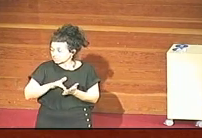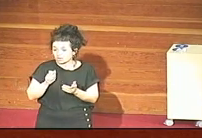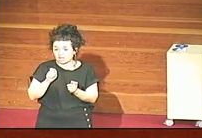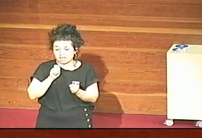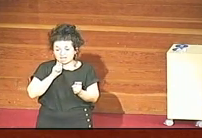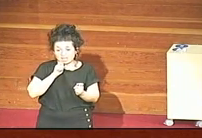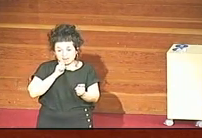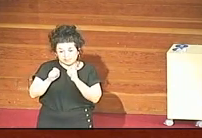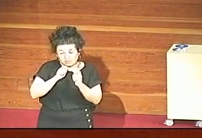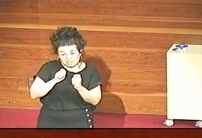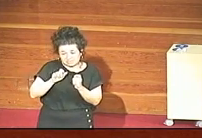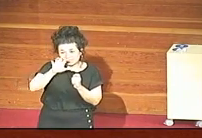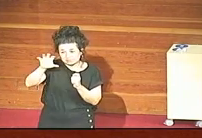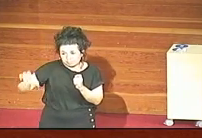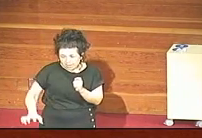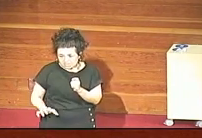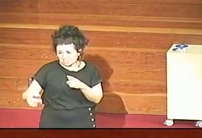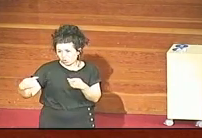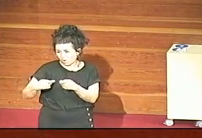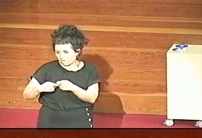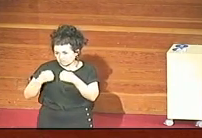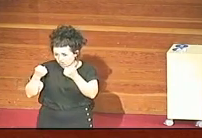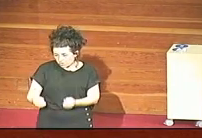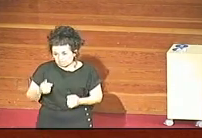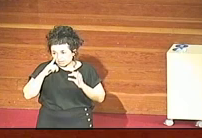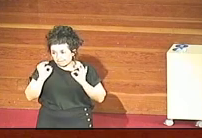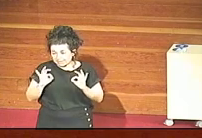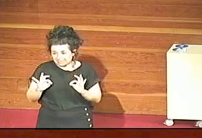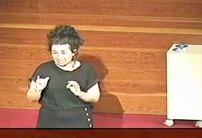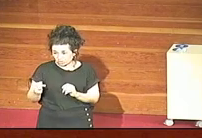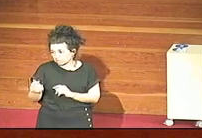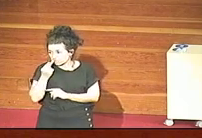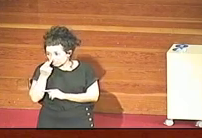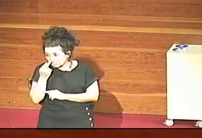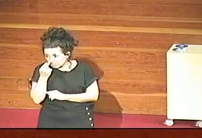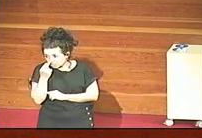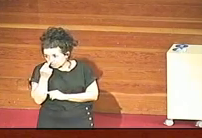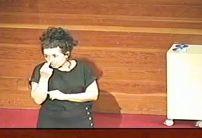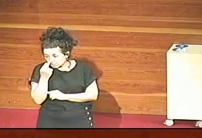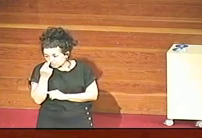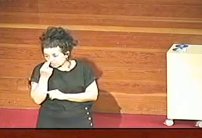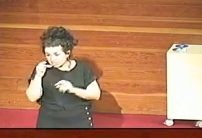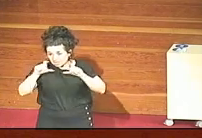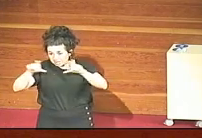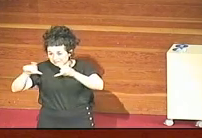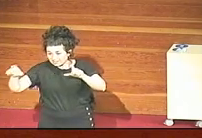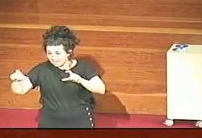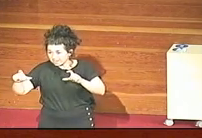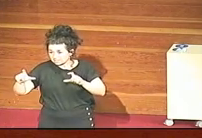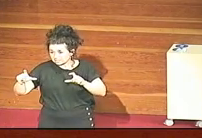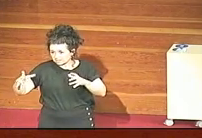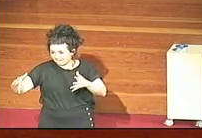países que son muy conflictivos y donde hay intereses de grandes empresas y de